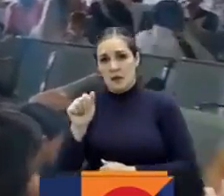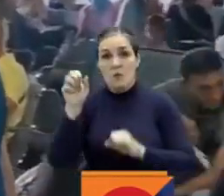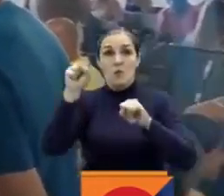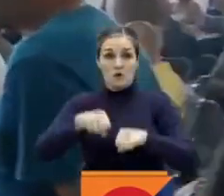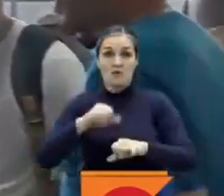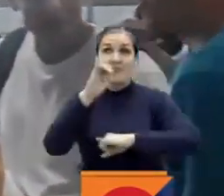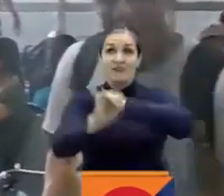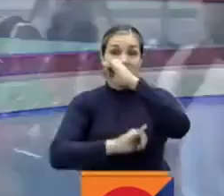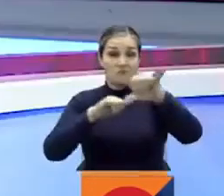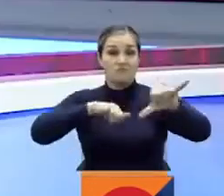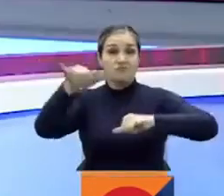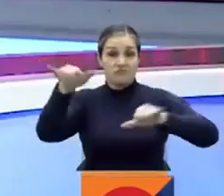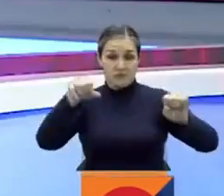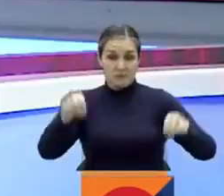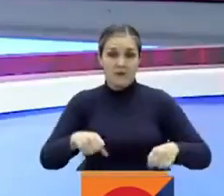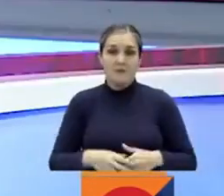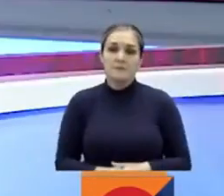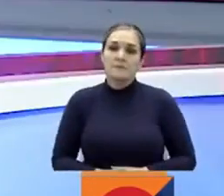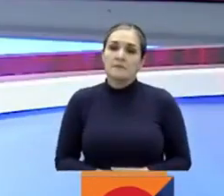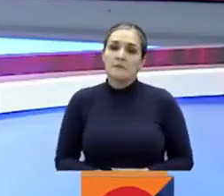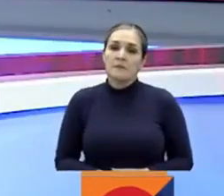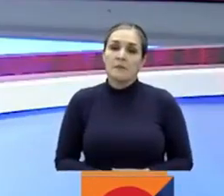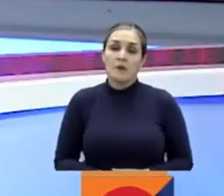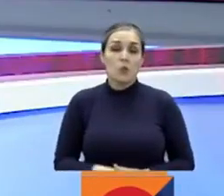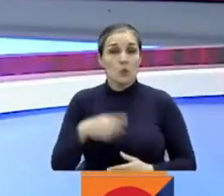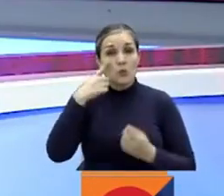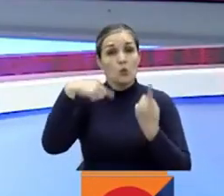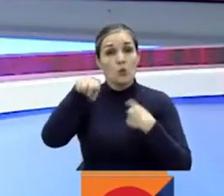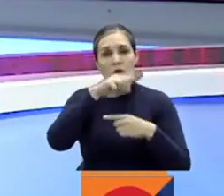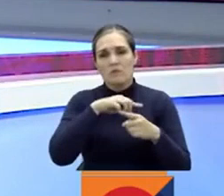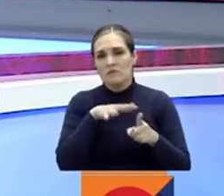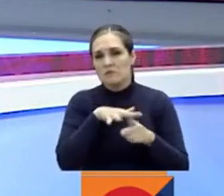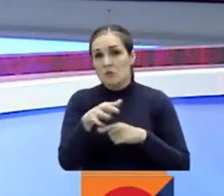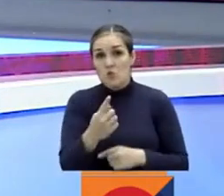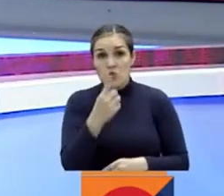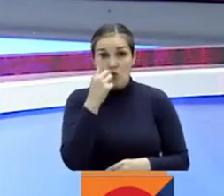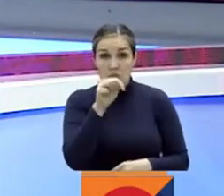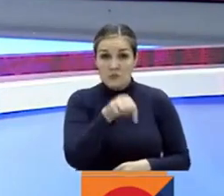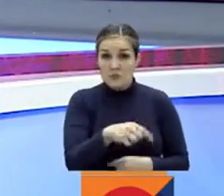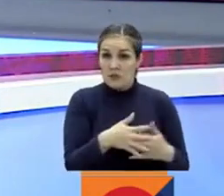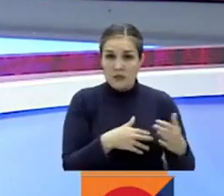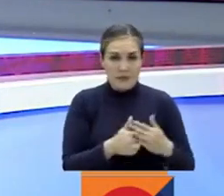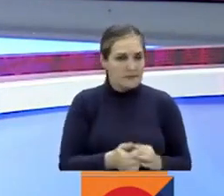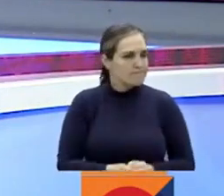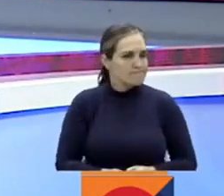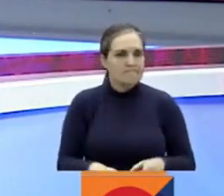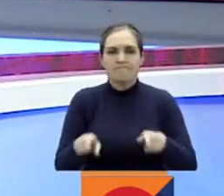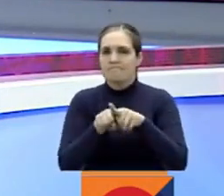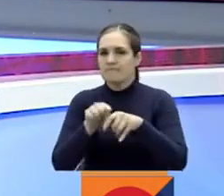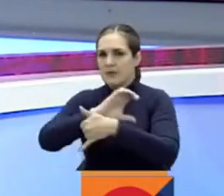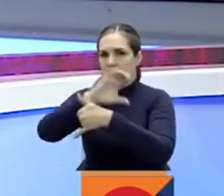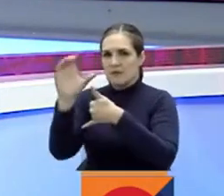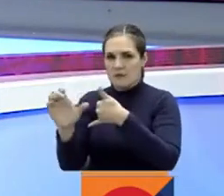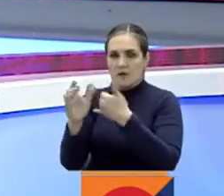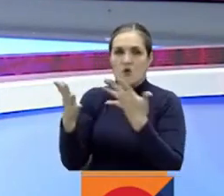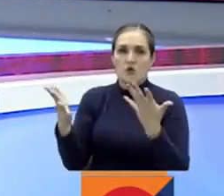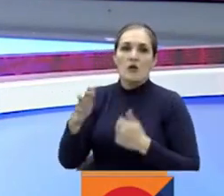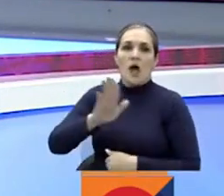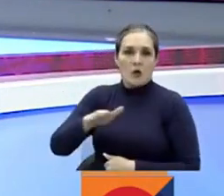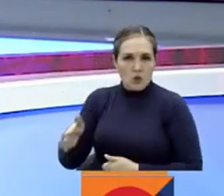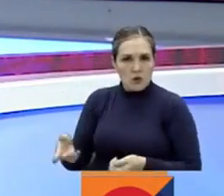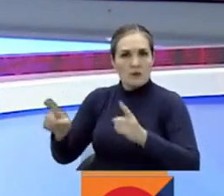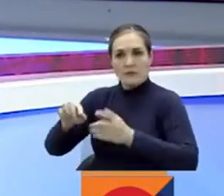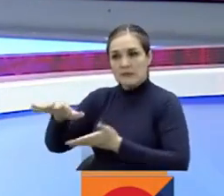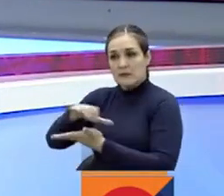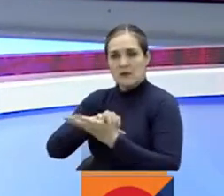vuelos internacionales. Y es que la afectación del turismo no es solo en la isla de San Andrés. En la costa Caribe, Antioquia y Santander también se